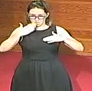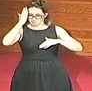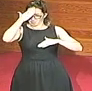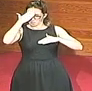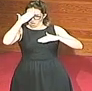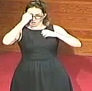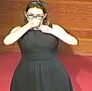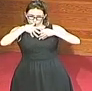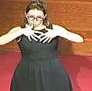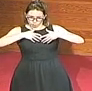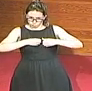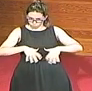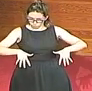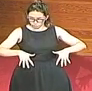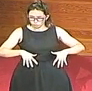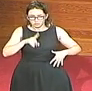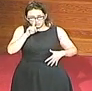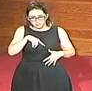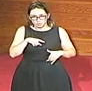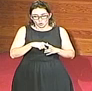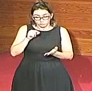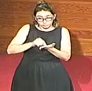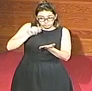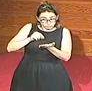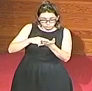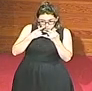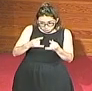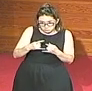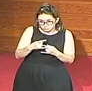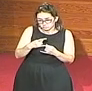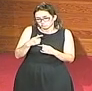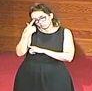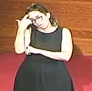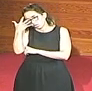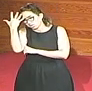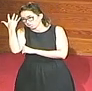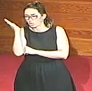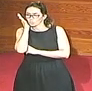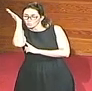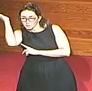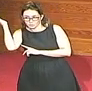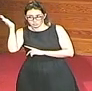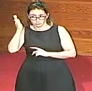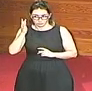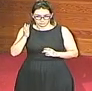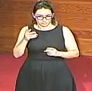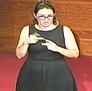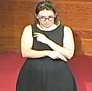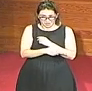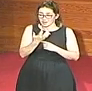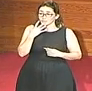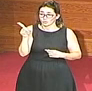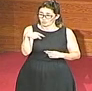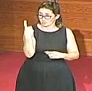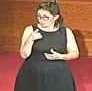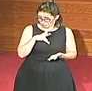dejar el enganche del contenido inmediato que los entretiene y los adormece. Pero es que esto nos pasa a nosotros. ¿Qué ejemplo les